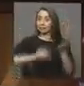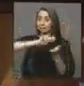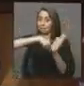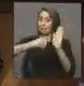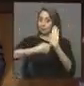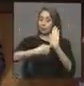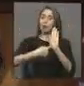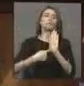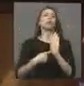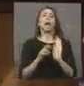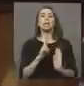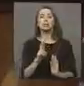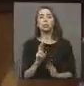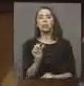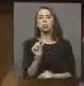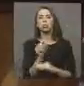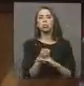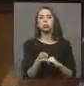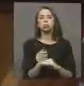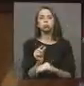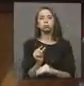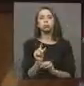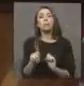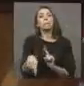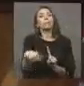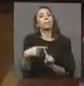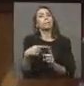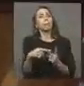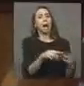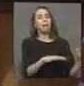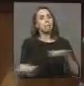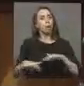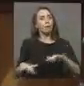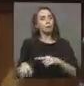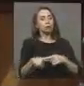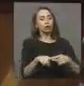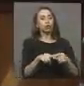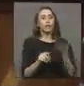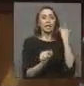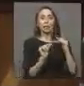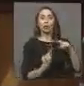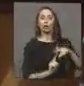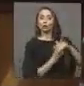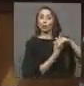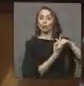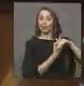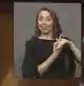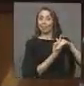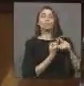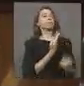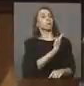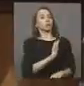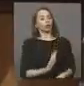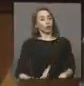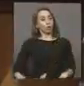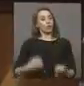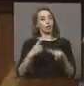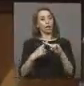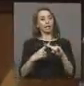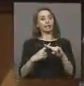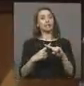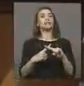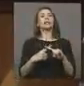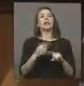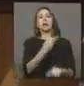solamente parciales. Lo anterior, sumado al movimiento social reciente, llevó al gobierno del expresidente